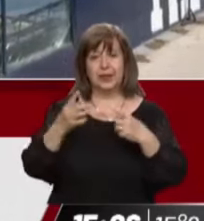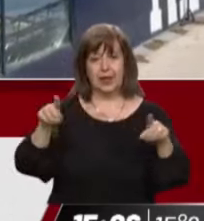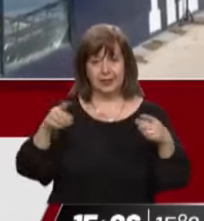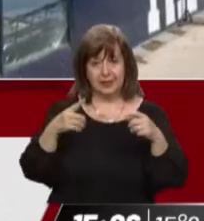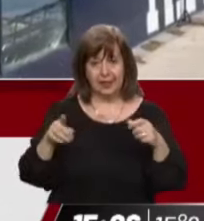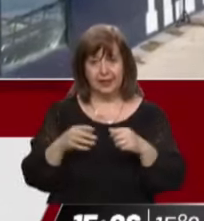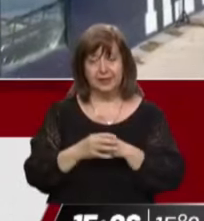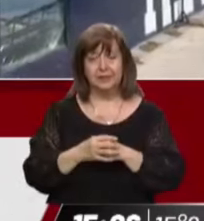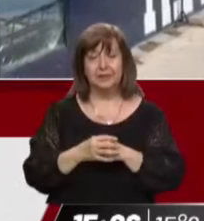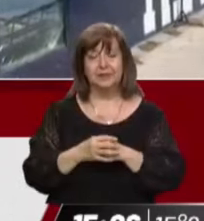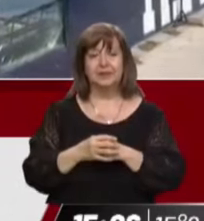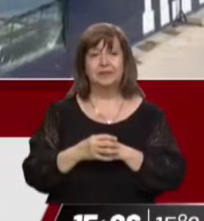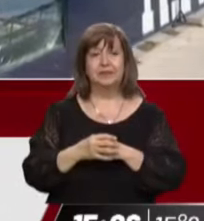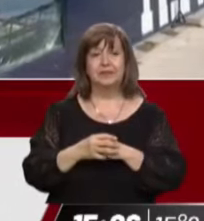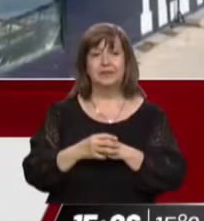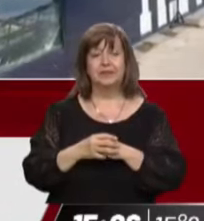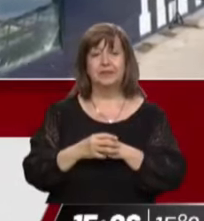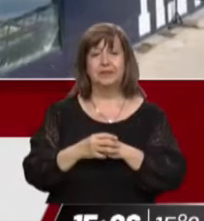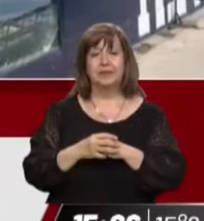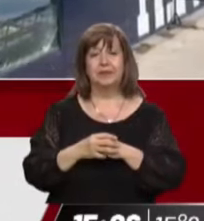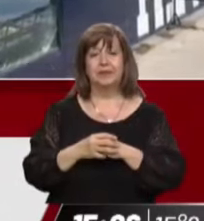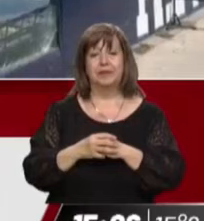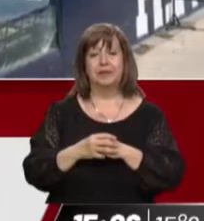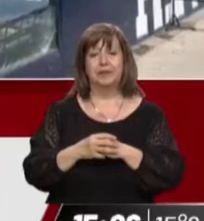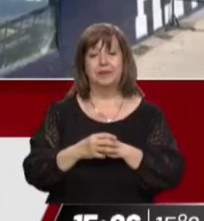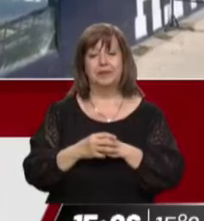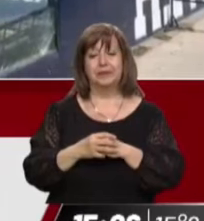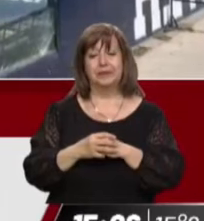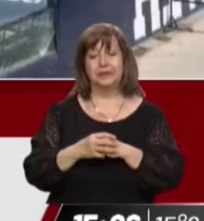Acá hay uno que está tomando agua mineral.